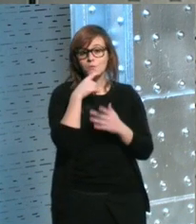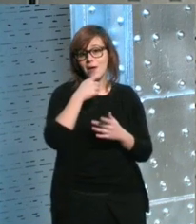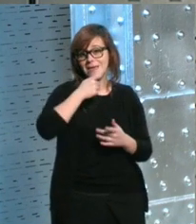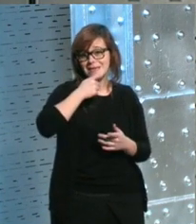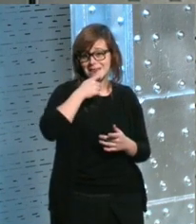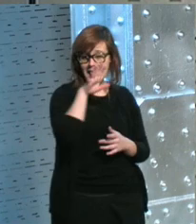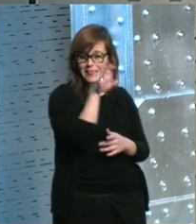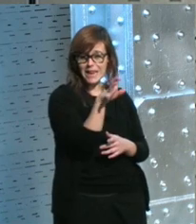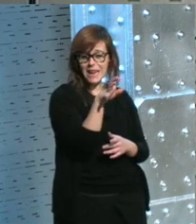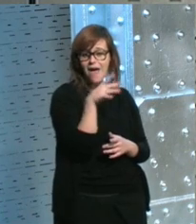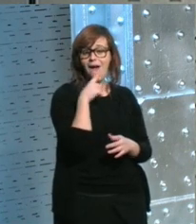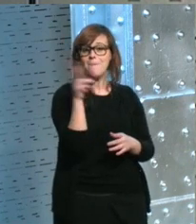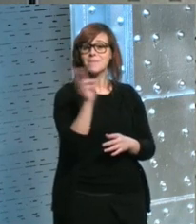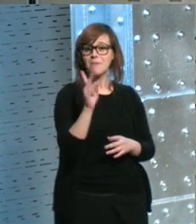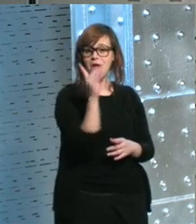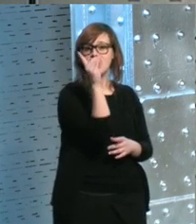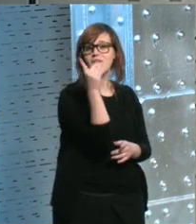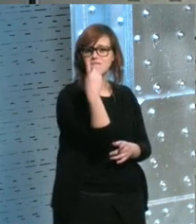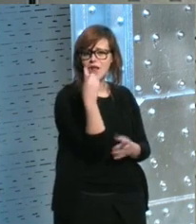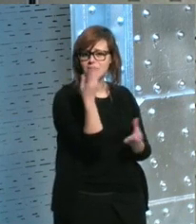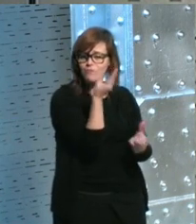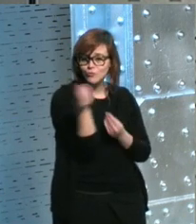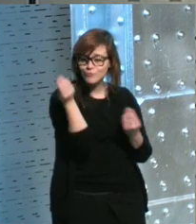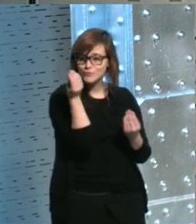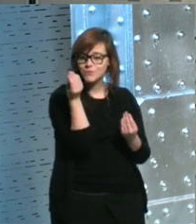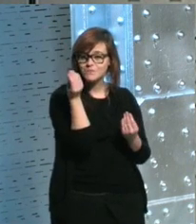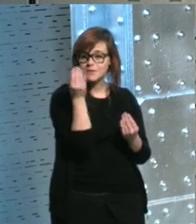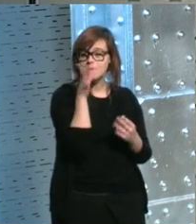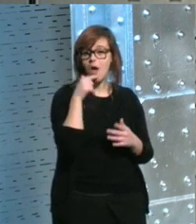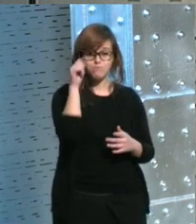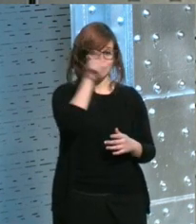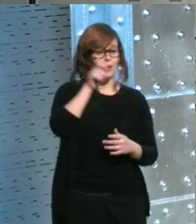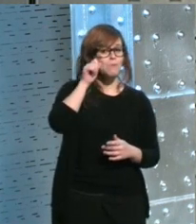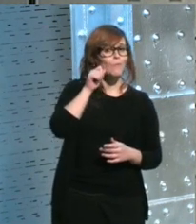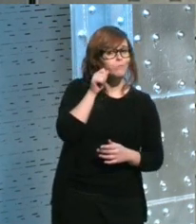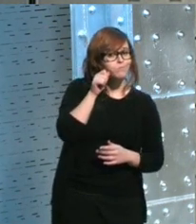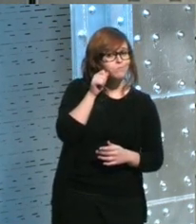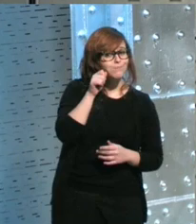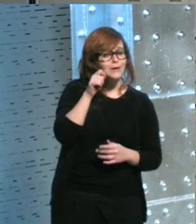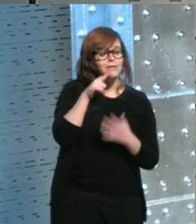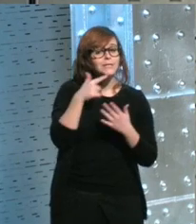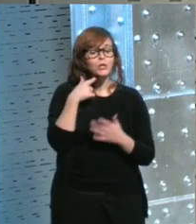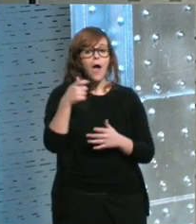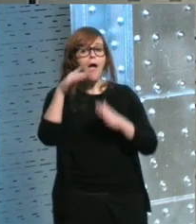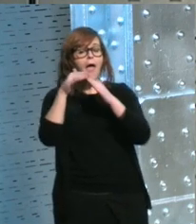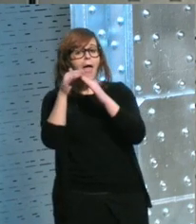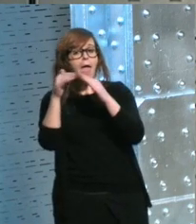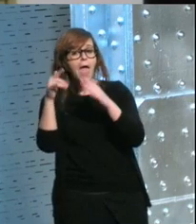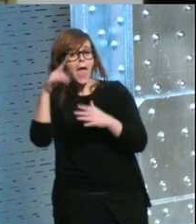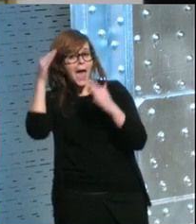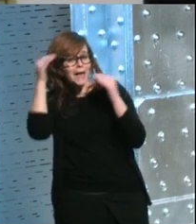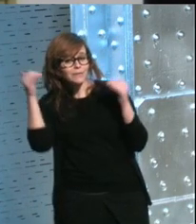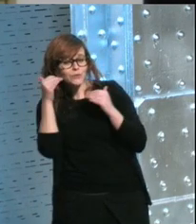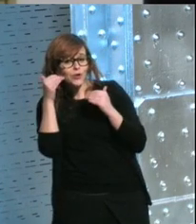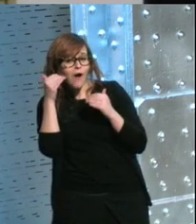mucha vitamina D para la mujer embarazada. En Egipto, señores, no falta sol. Y si toma mucha vitamina D,